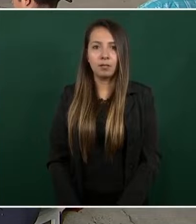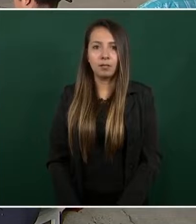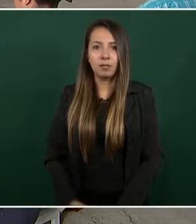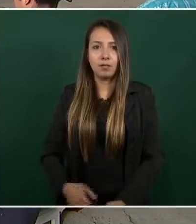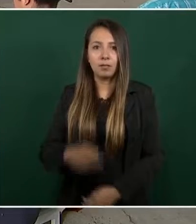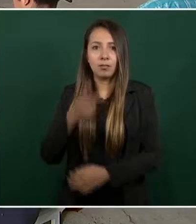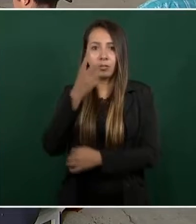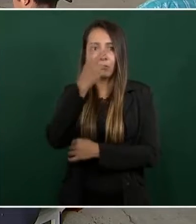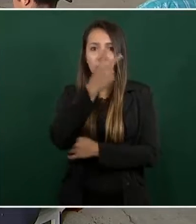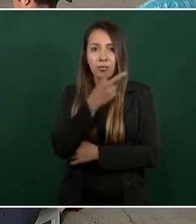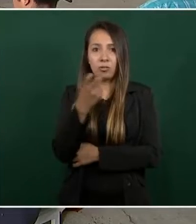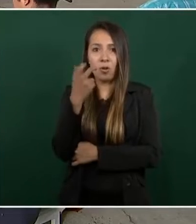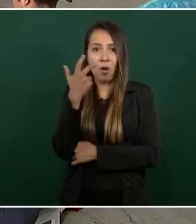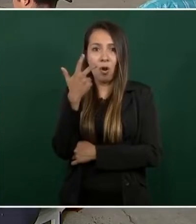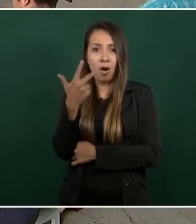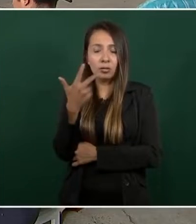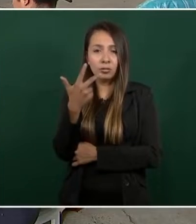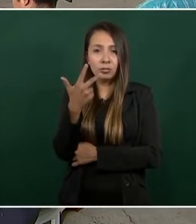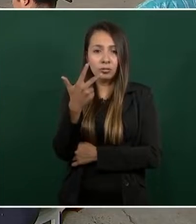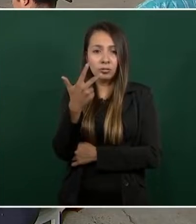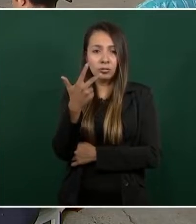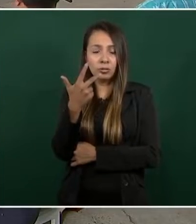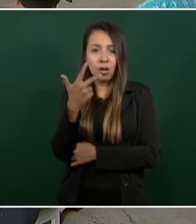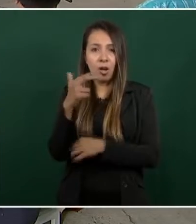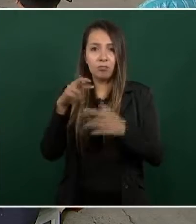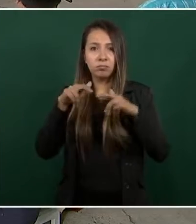208 reuniones,